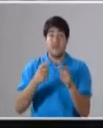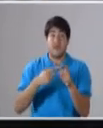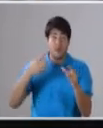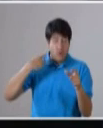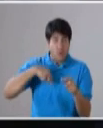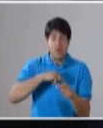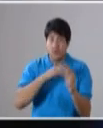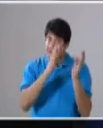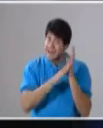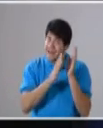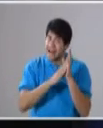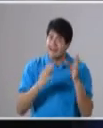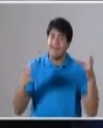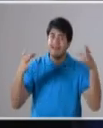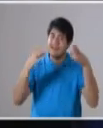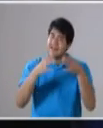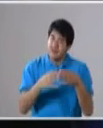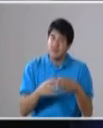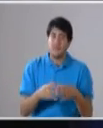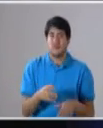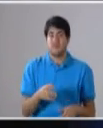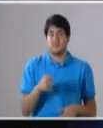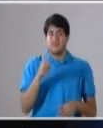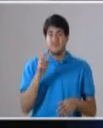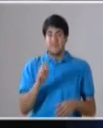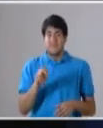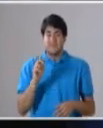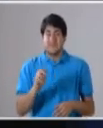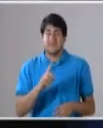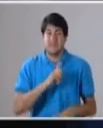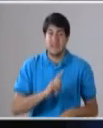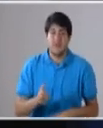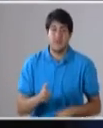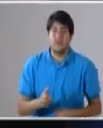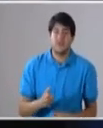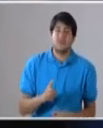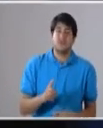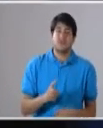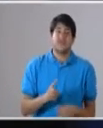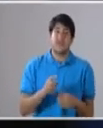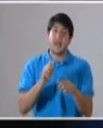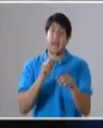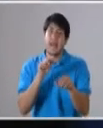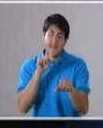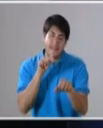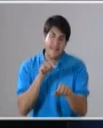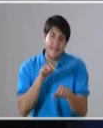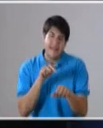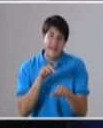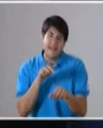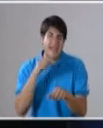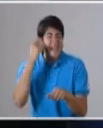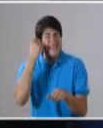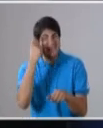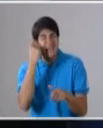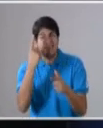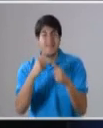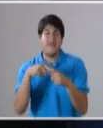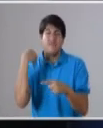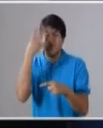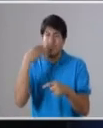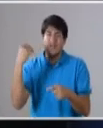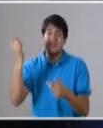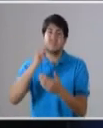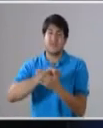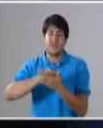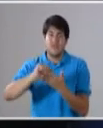nuestra, y tiene que ser palpada, discernida por el Espíritu. Escuchad, porque voy